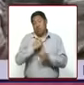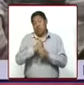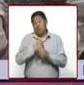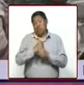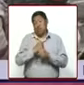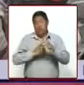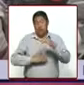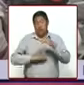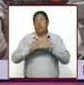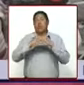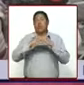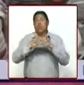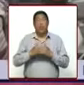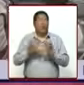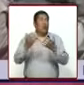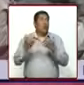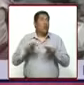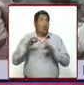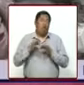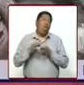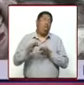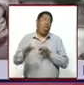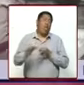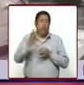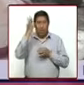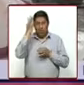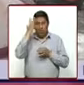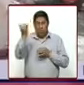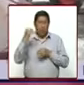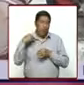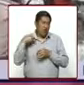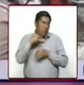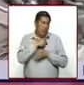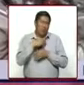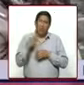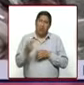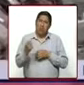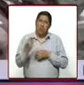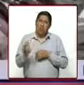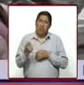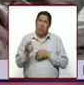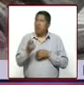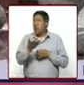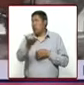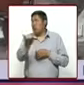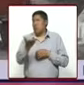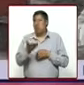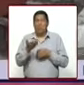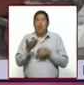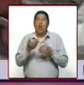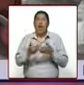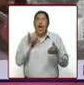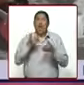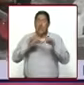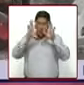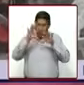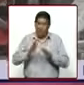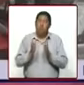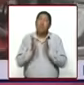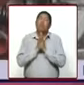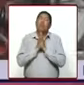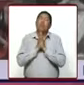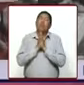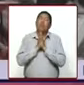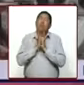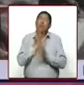plazo establecido. No queremos alargues, porque además estamos también nosotros apurados por si acaso lleguen las lluvias. Pido comprensión,